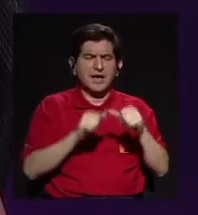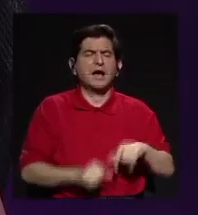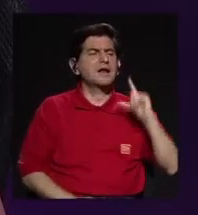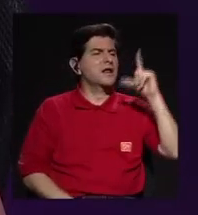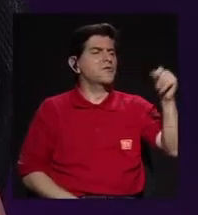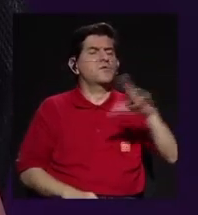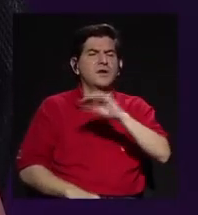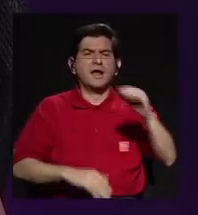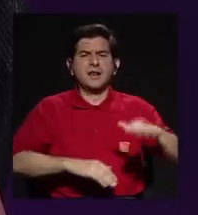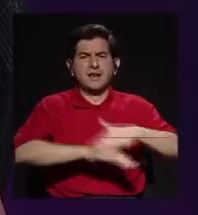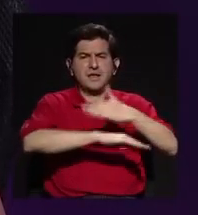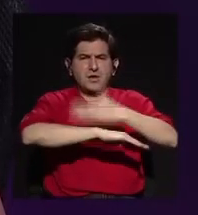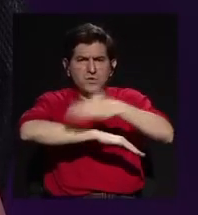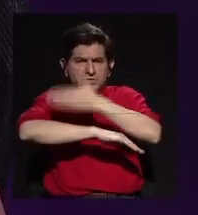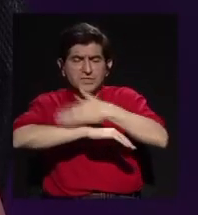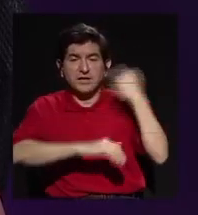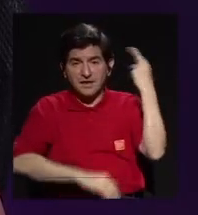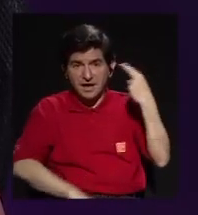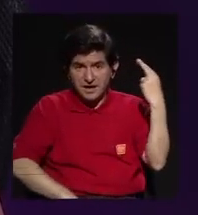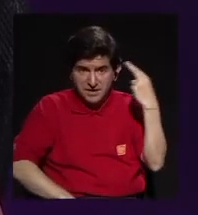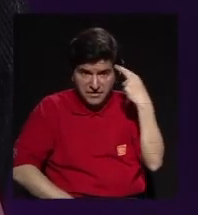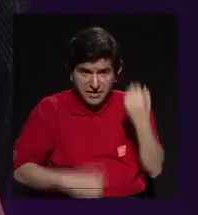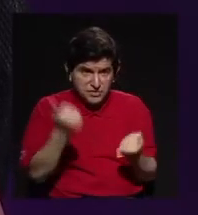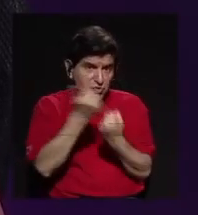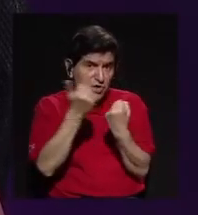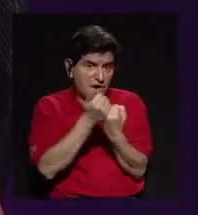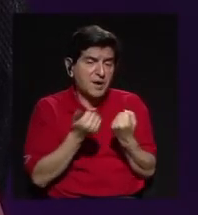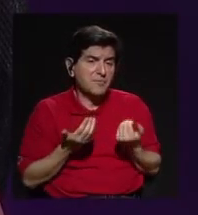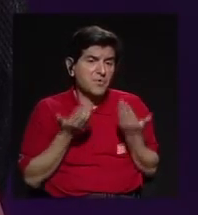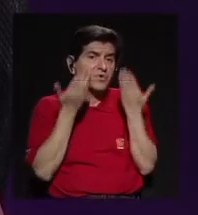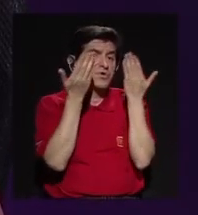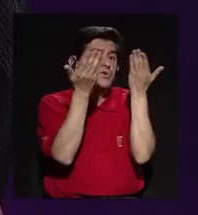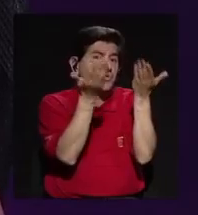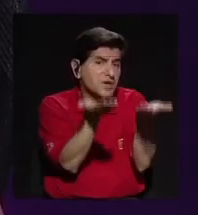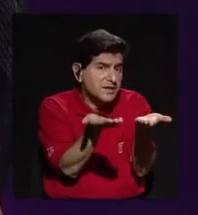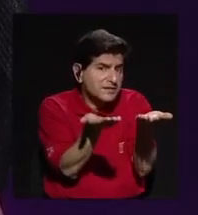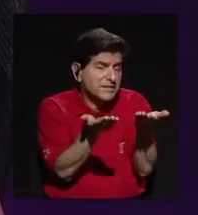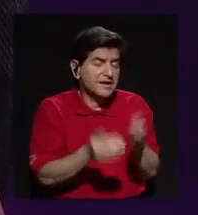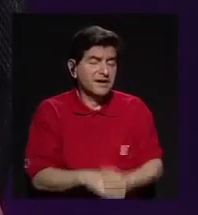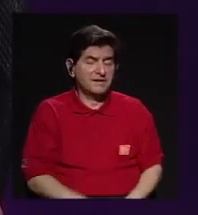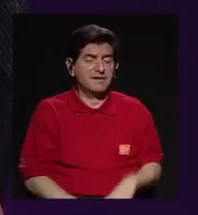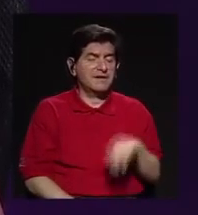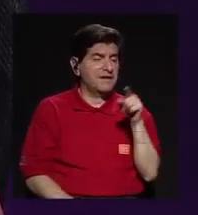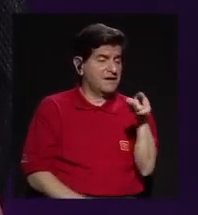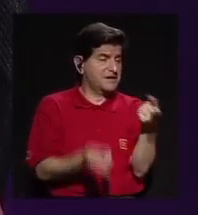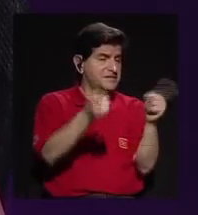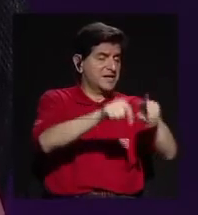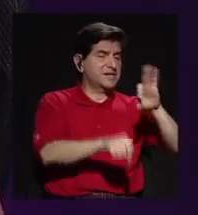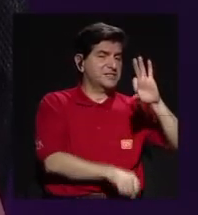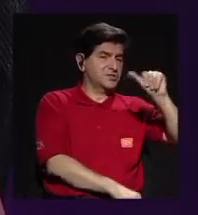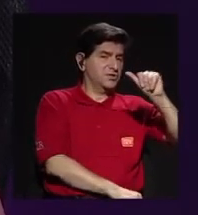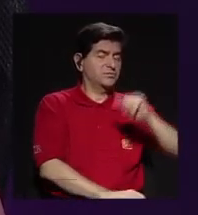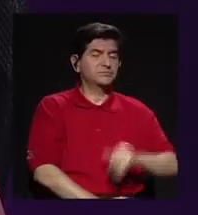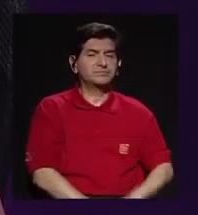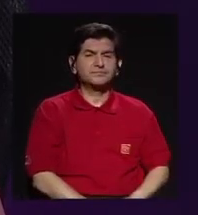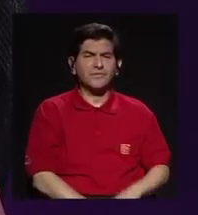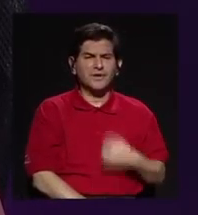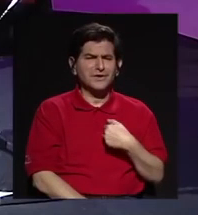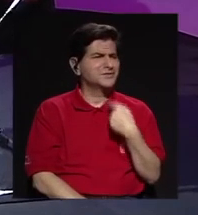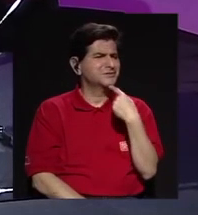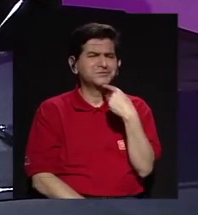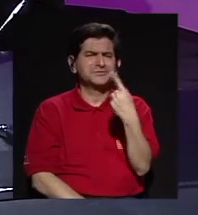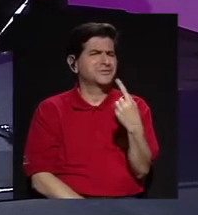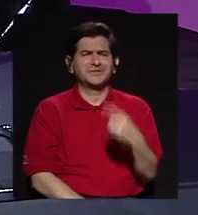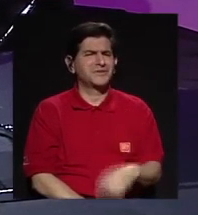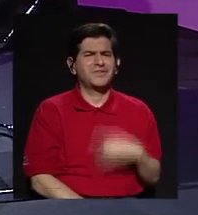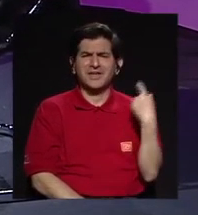dice, es el producto del apoyo que le han dado, o más bien es lo que origina el apoyo que le han dado a Fabricio? Yo no diría ni siquiera